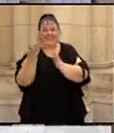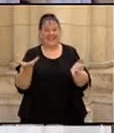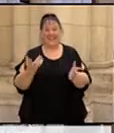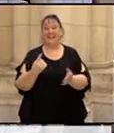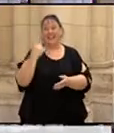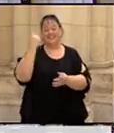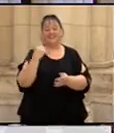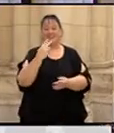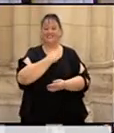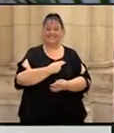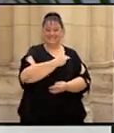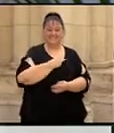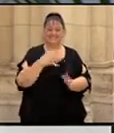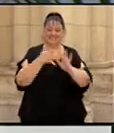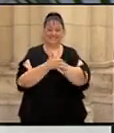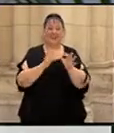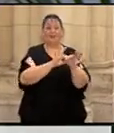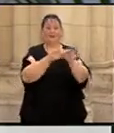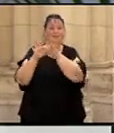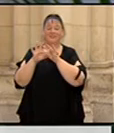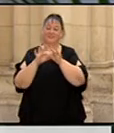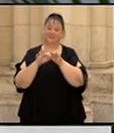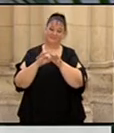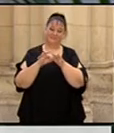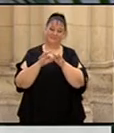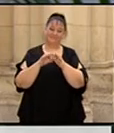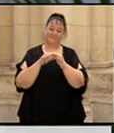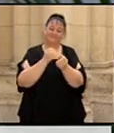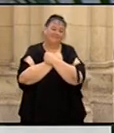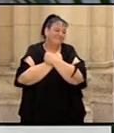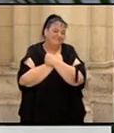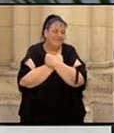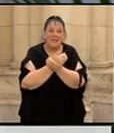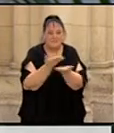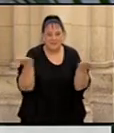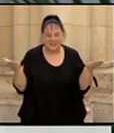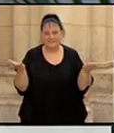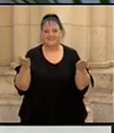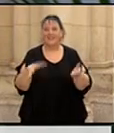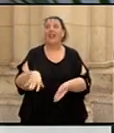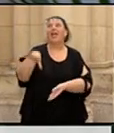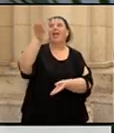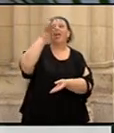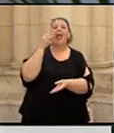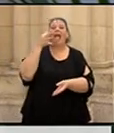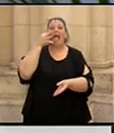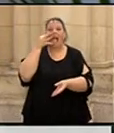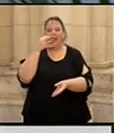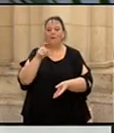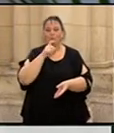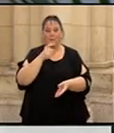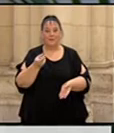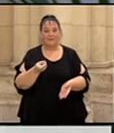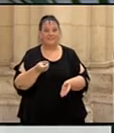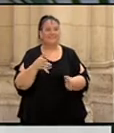Dios cristiano es comunión, queridos hermanos. ¿Cómo entender esta realidad? No se trata